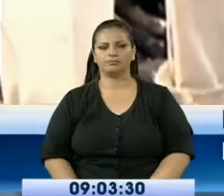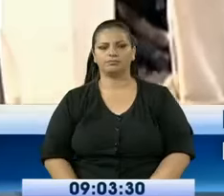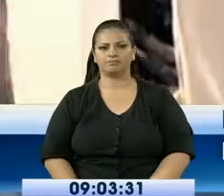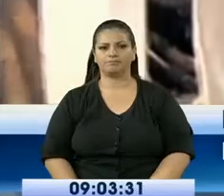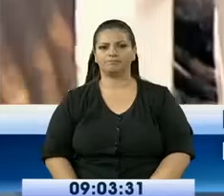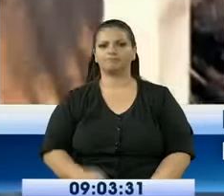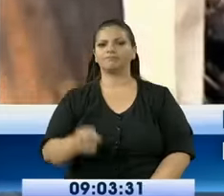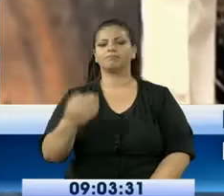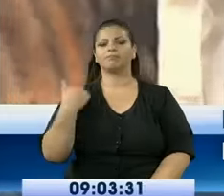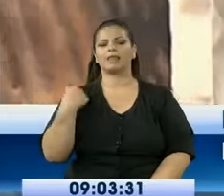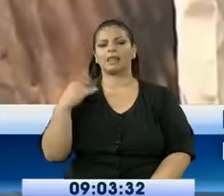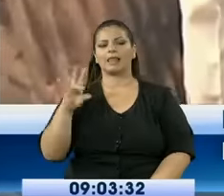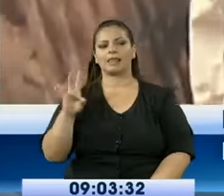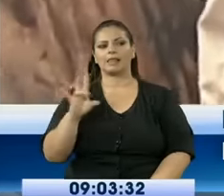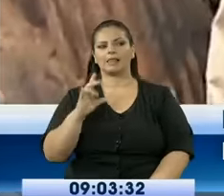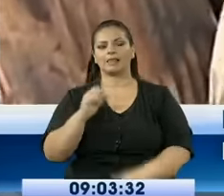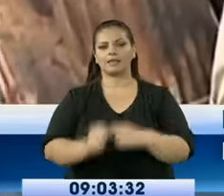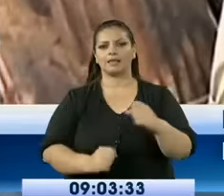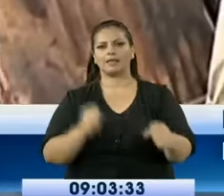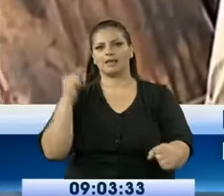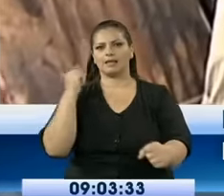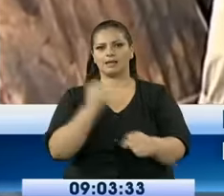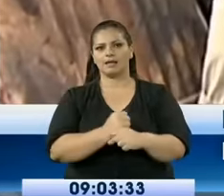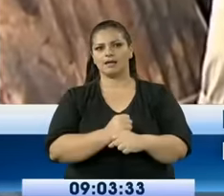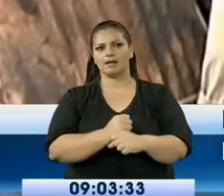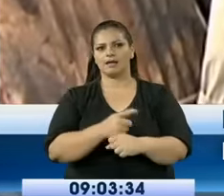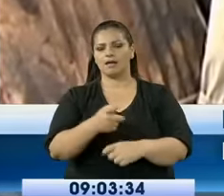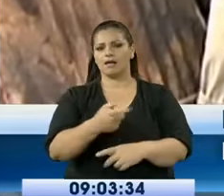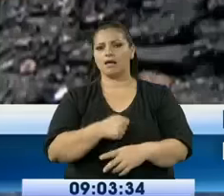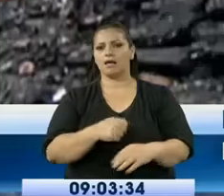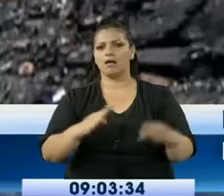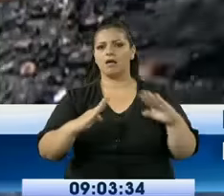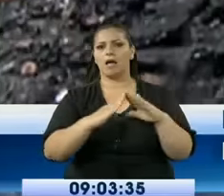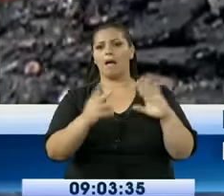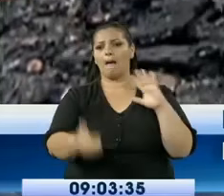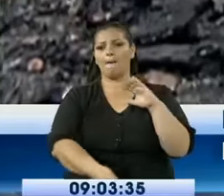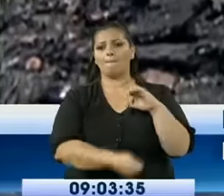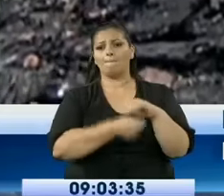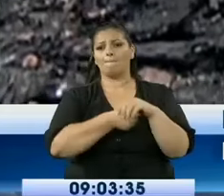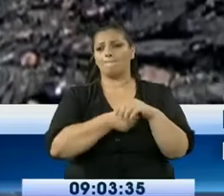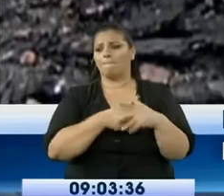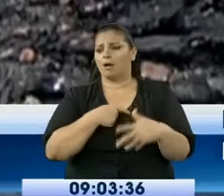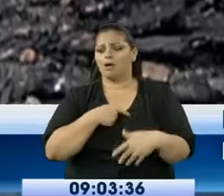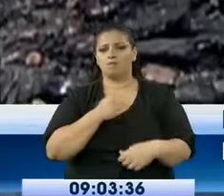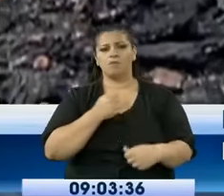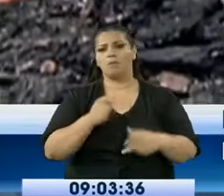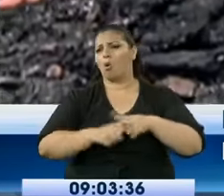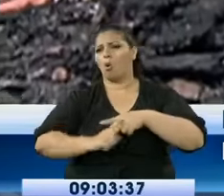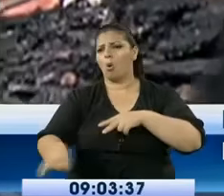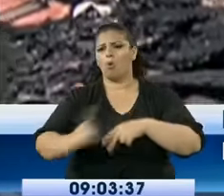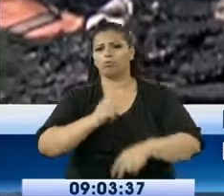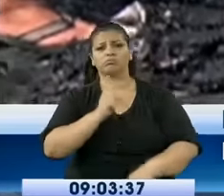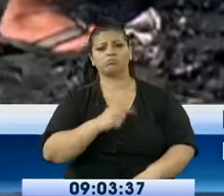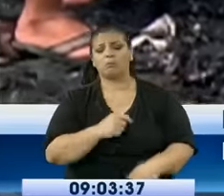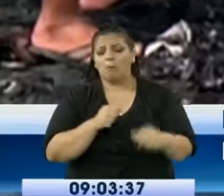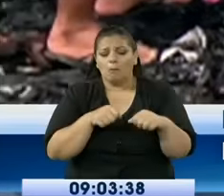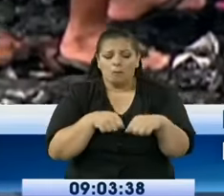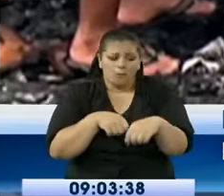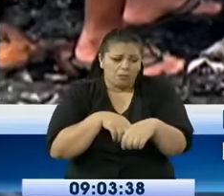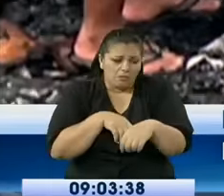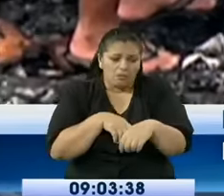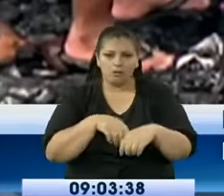tiene 77 años de edad y no tenía fuerzas para salir de su humilde vivienda. Fueron los vecinos quienes